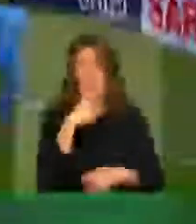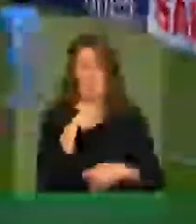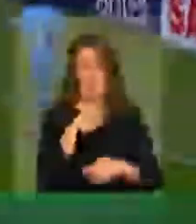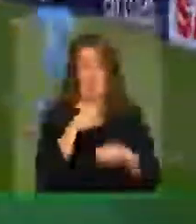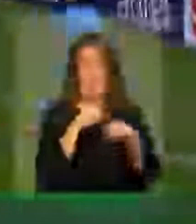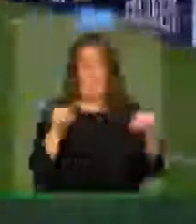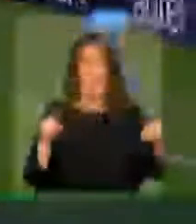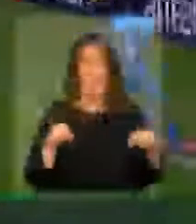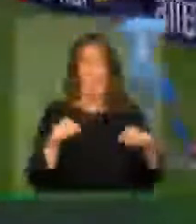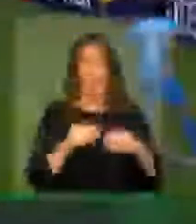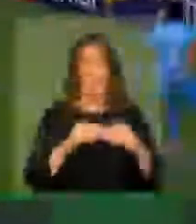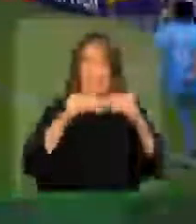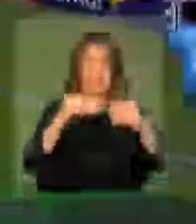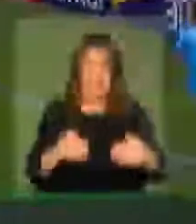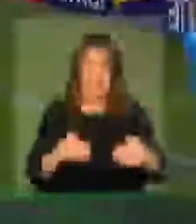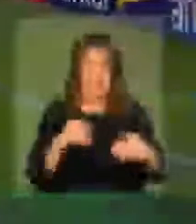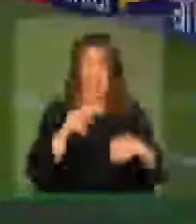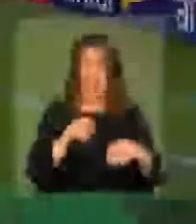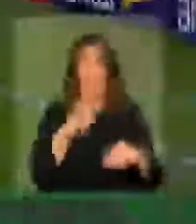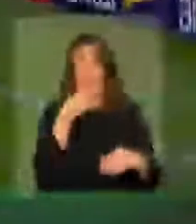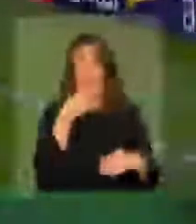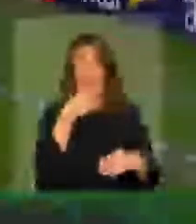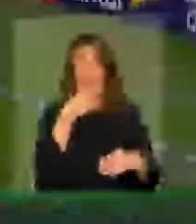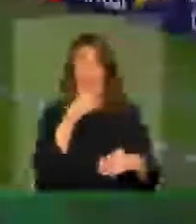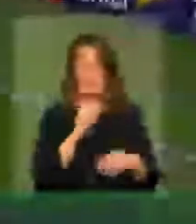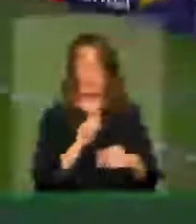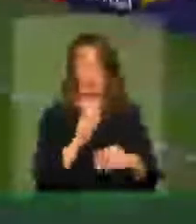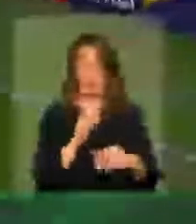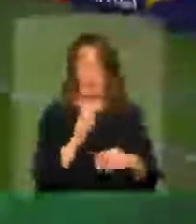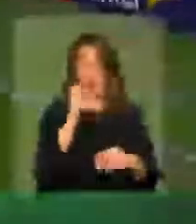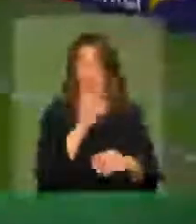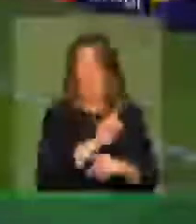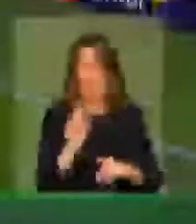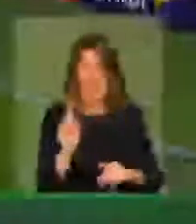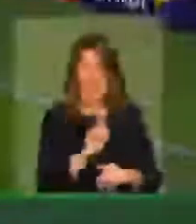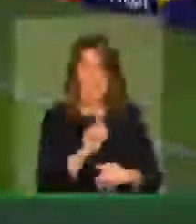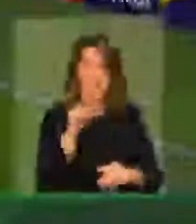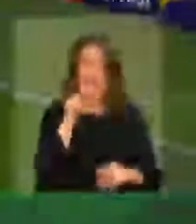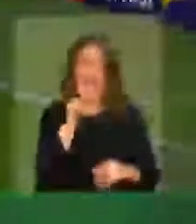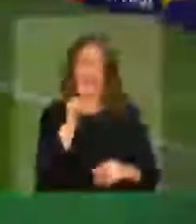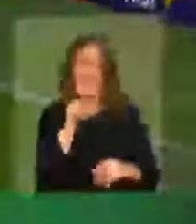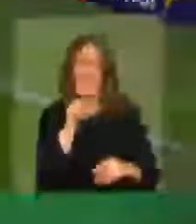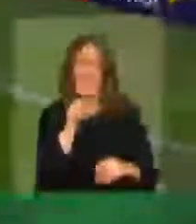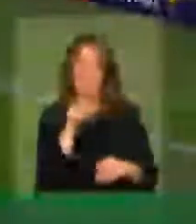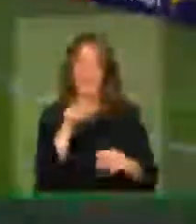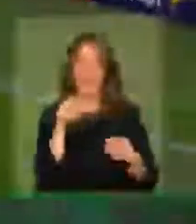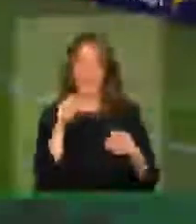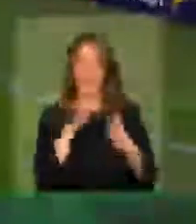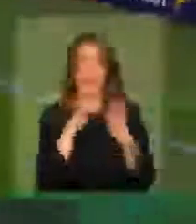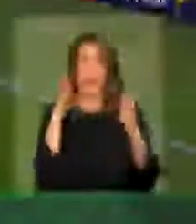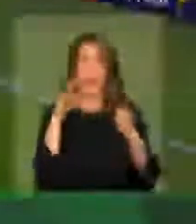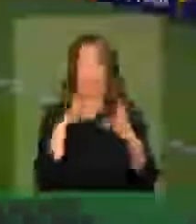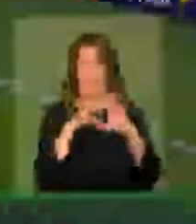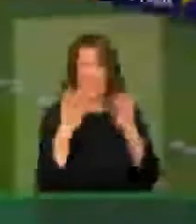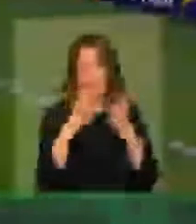hasta ahora todo válido, todo legal, y el árbitro hasta acá no cobra nada. Cuando cobra el offside es acá, cuando Del Prete toca la pelota